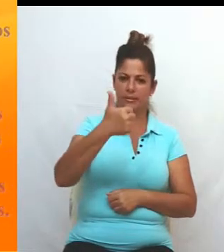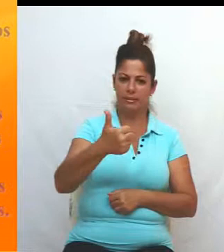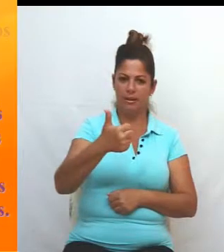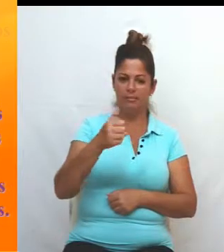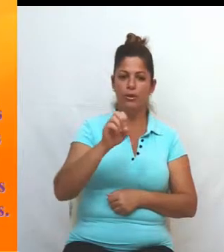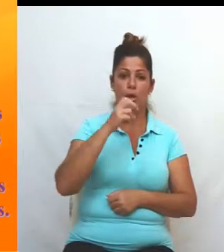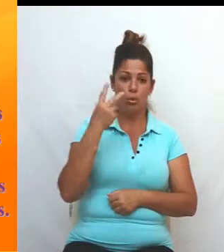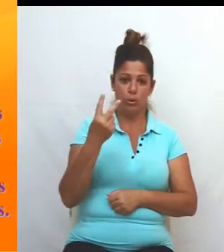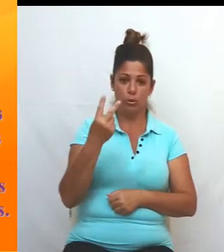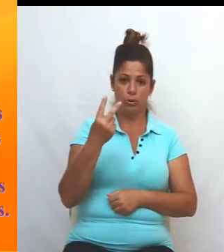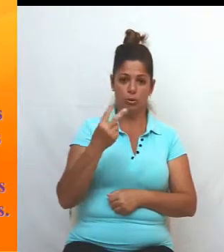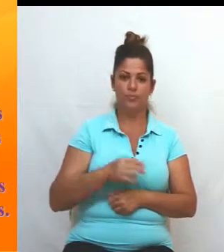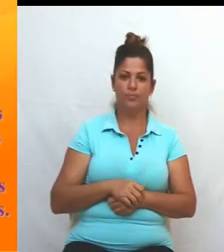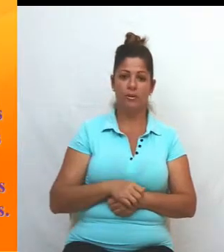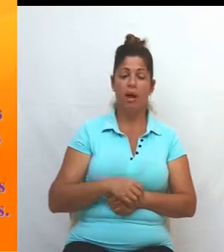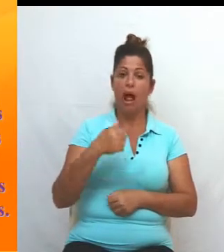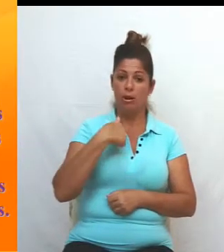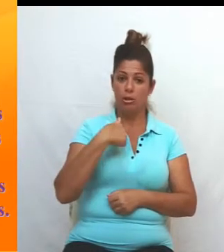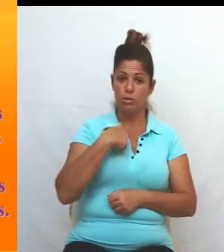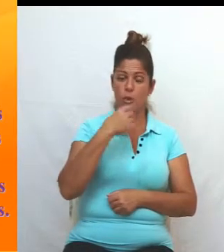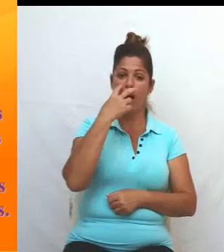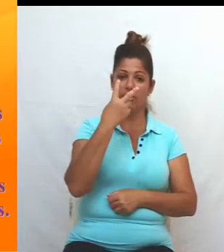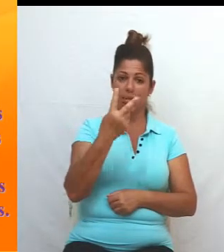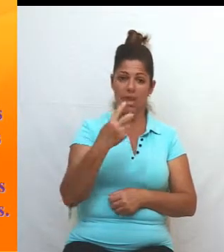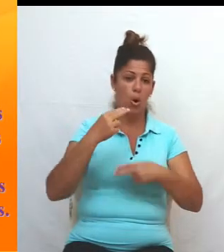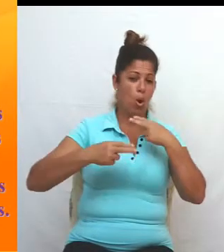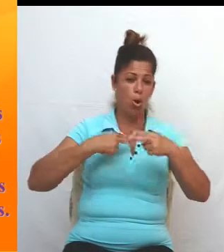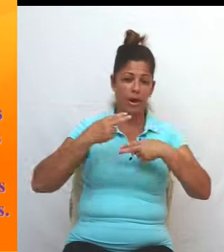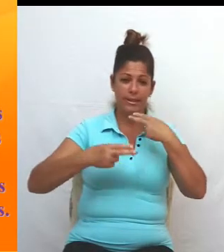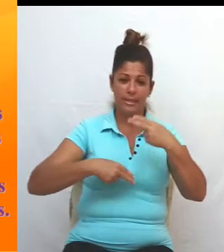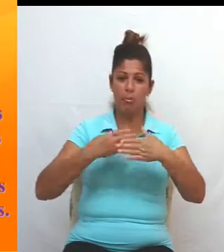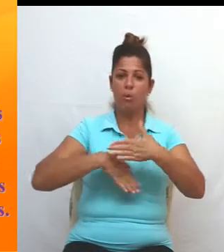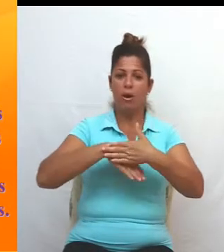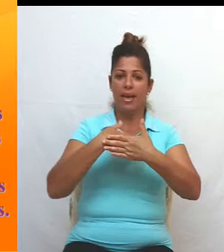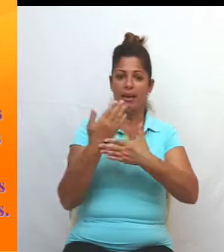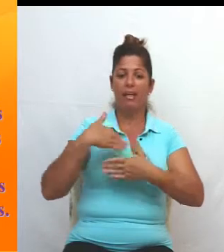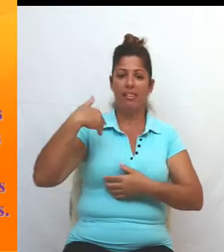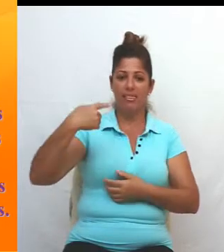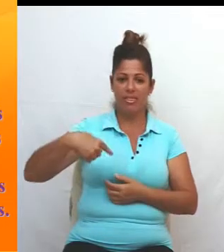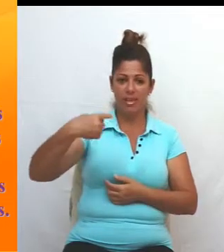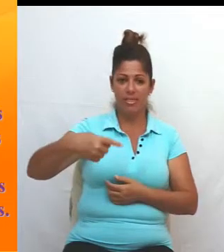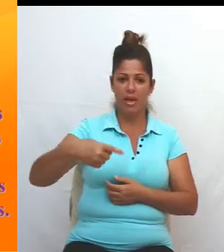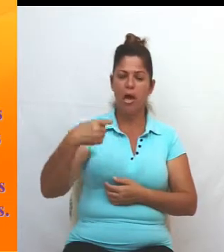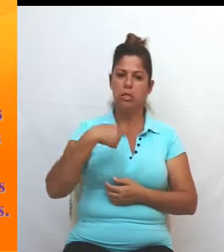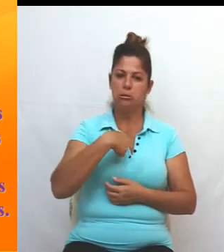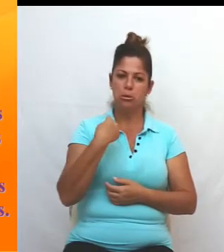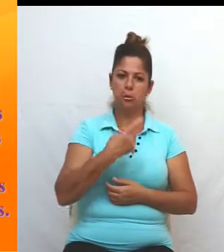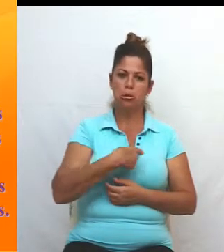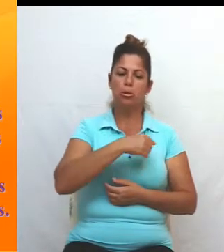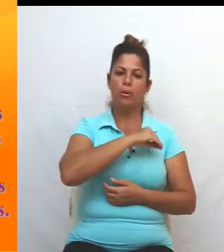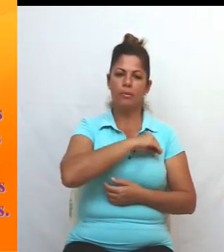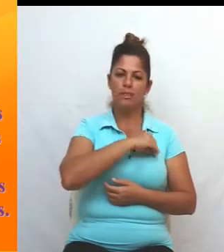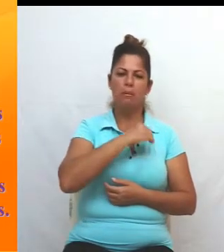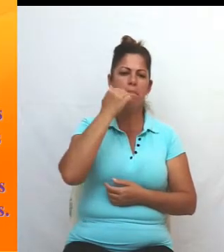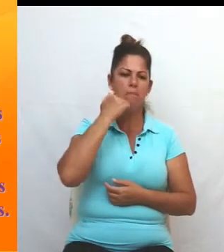2 que al prestar atención a lo que hacemos en nuestro día a día nos hemos sentido